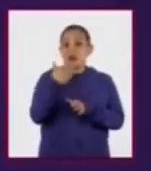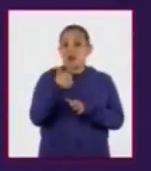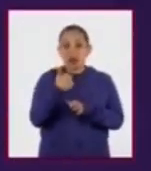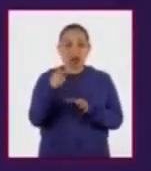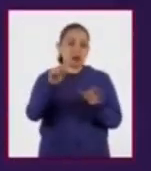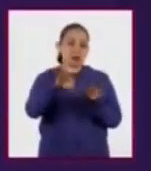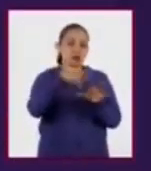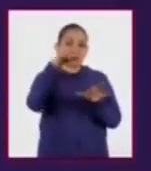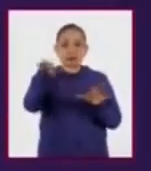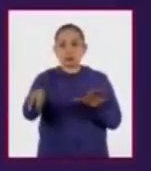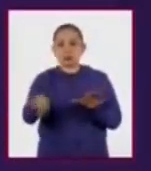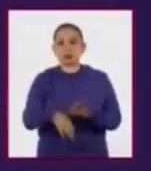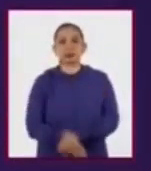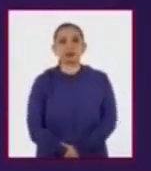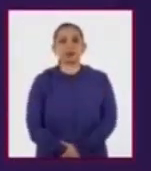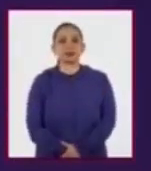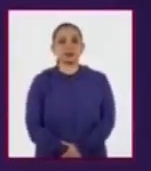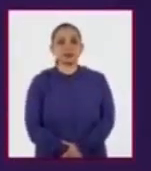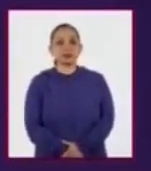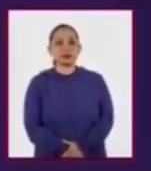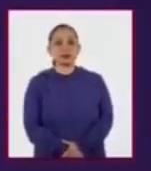funciona.